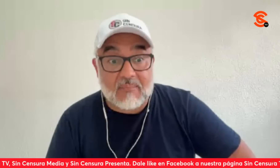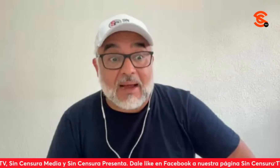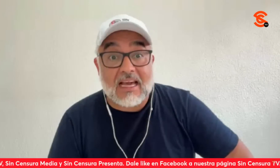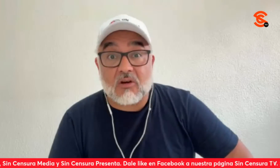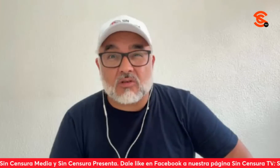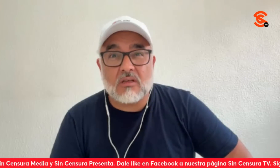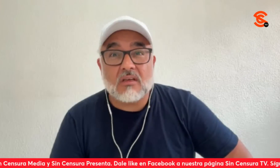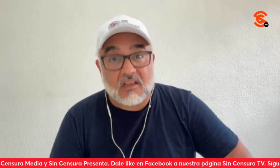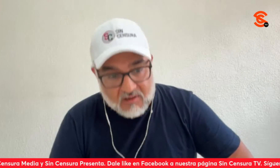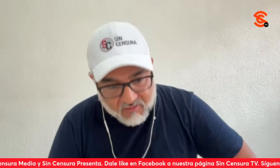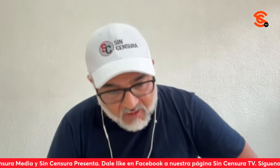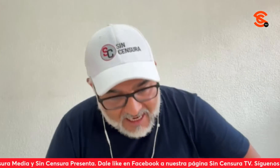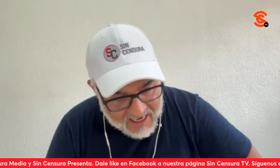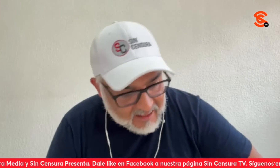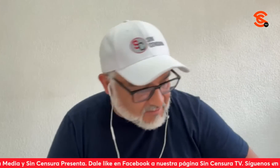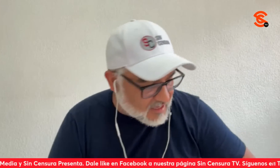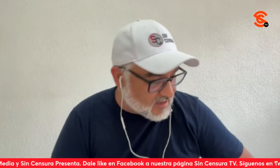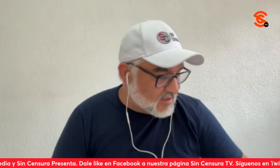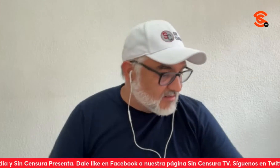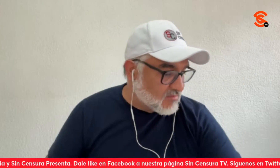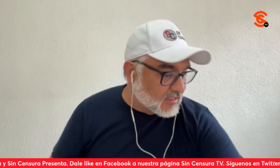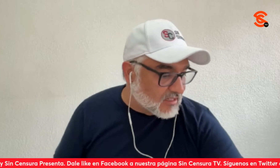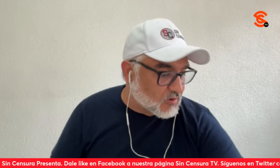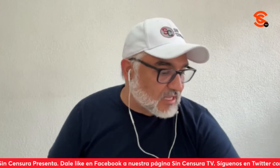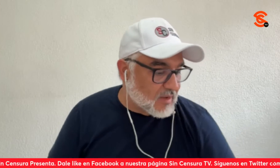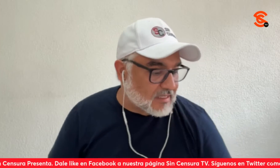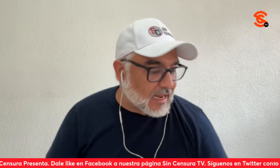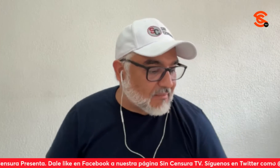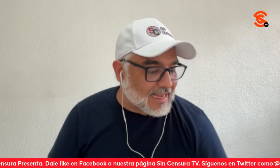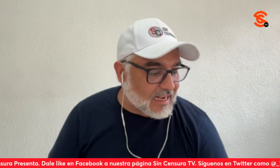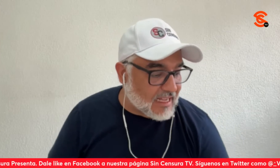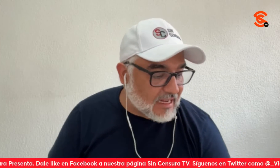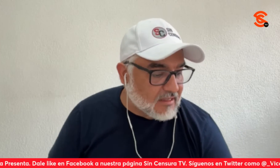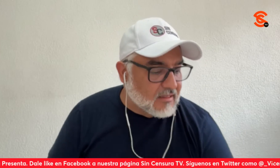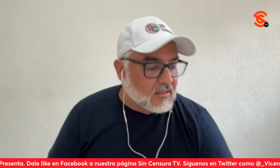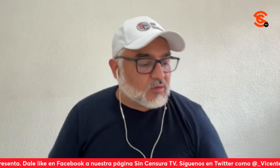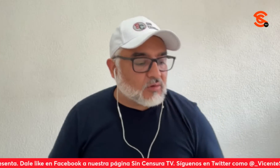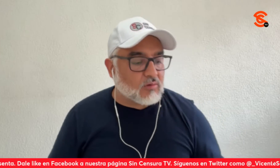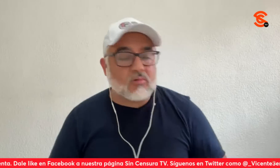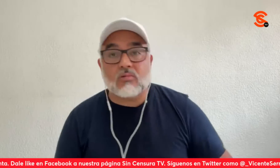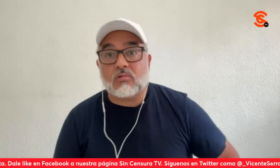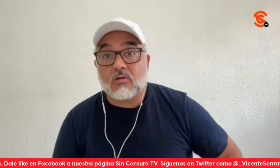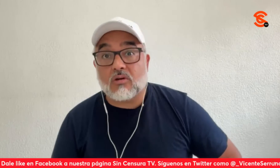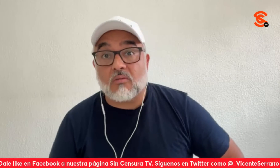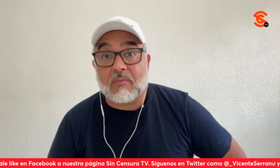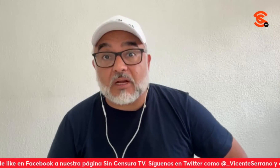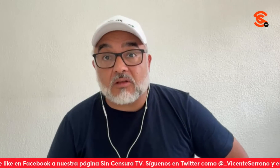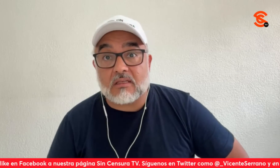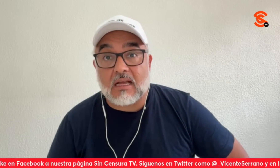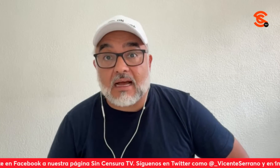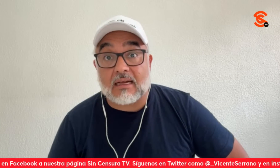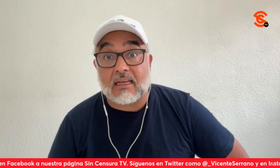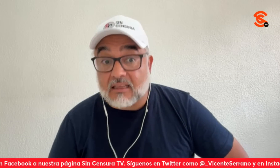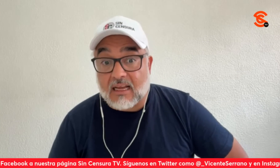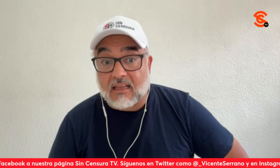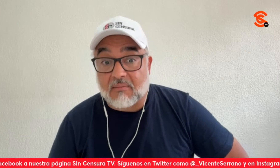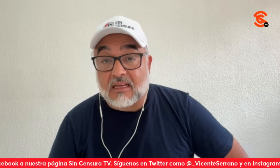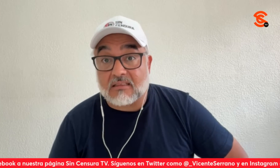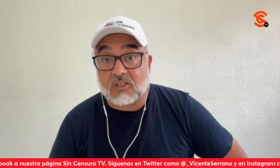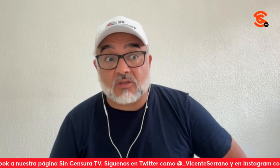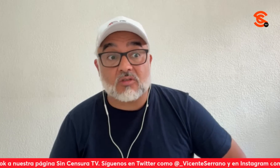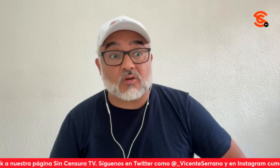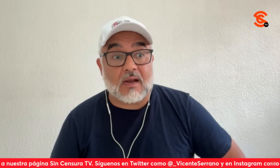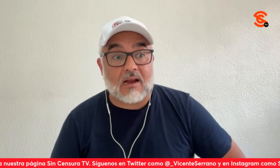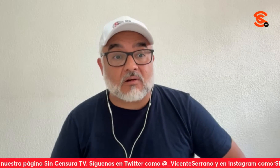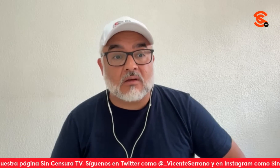escupitajo de paleros. Creo que fue ayer también, mientras tú estabas en la mañanera. Tú, como periodista crítica, también